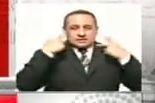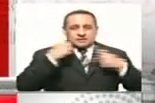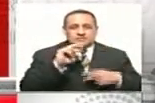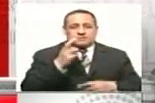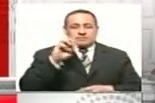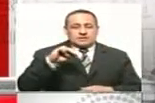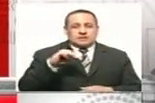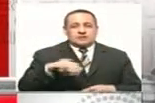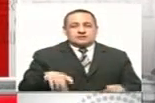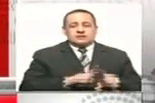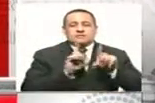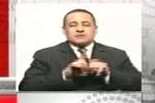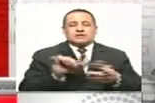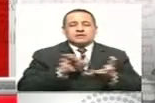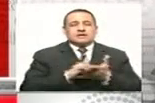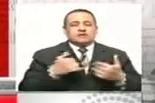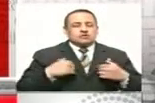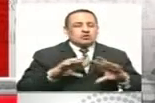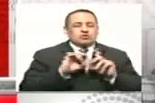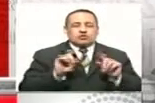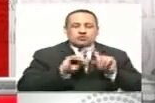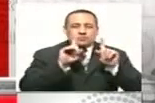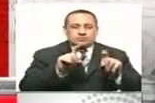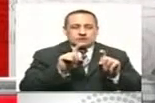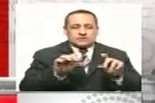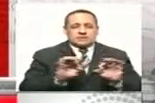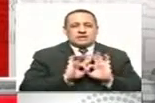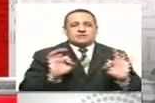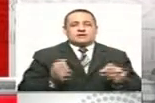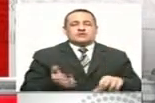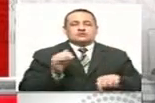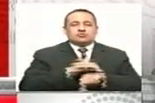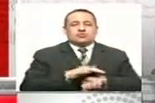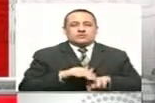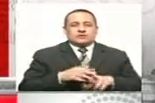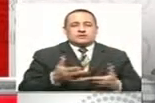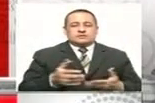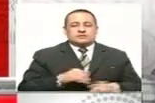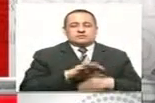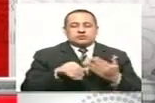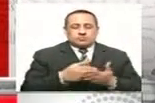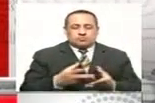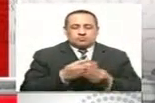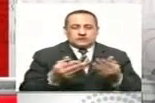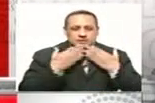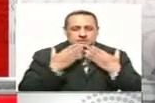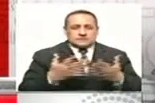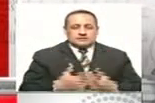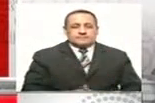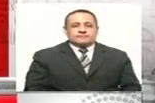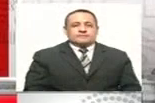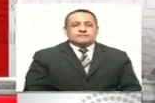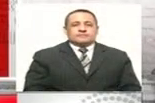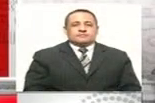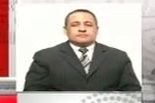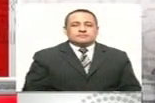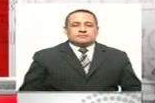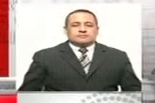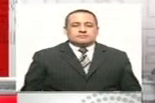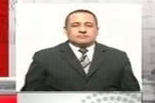Señora ministra, es todo lo que tengo que preguntar con respecto, presidente. Muchas gracias.